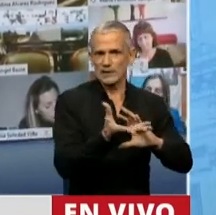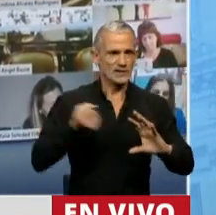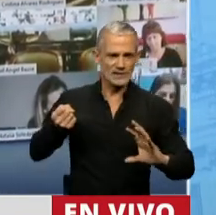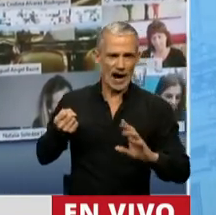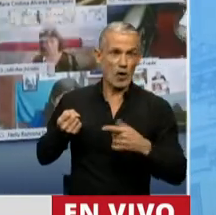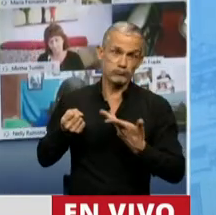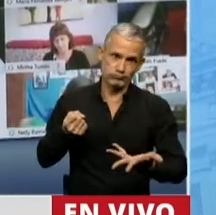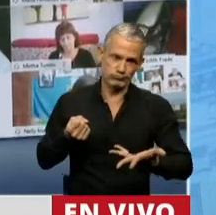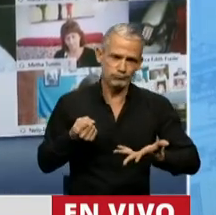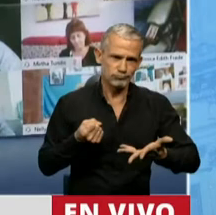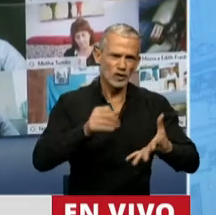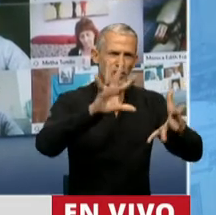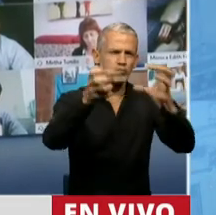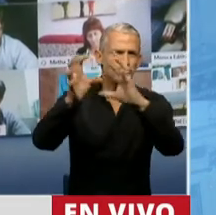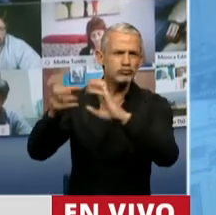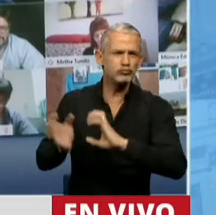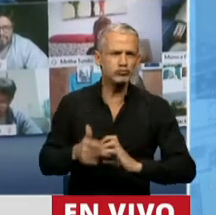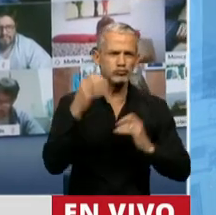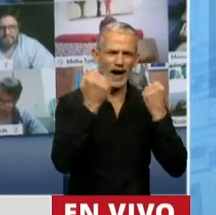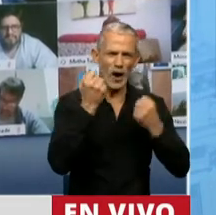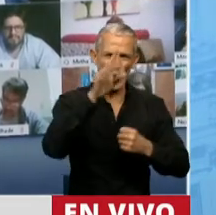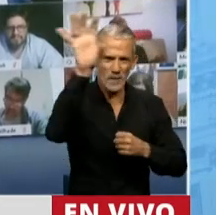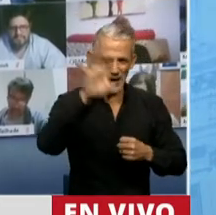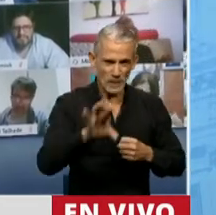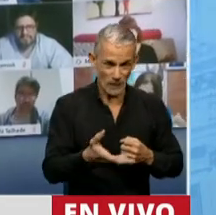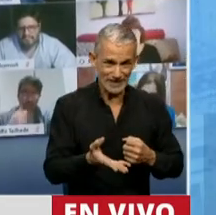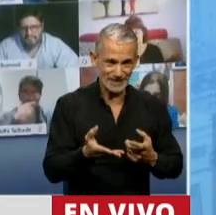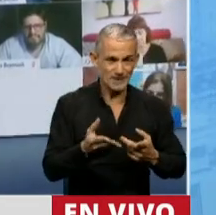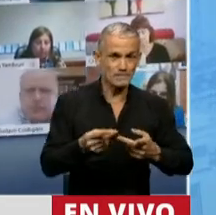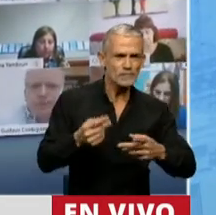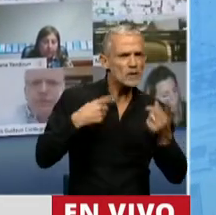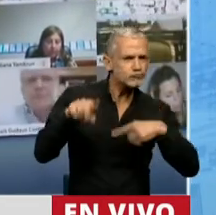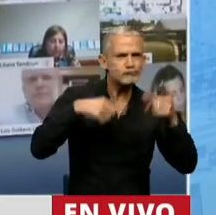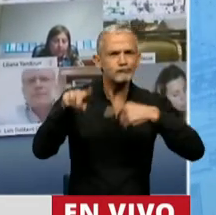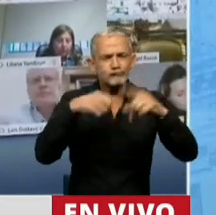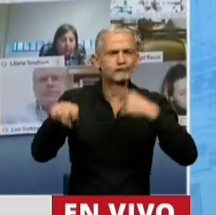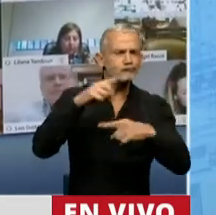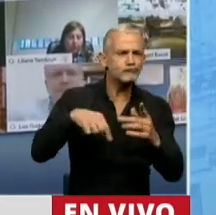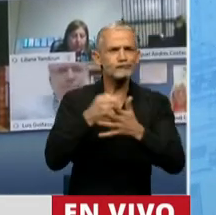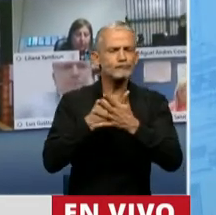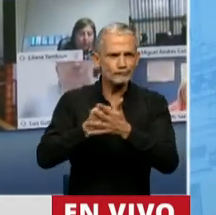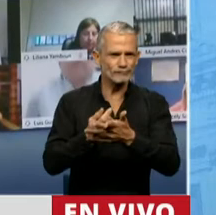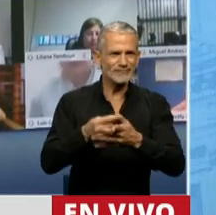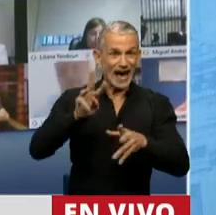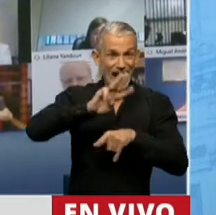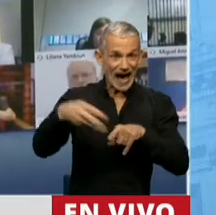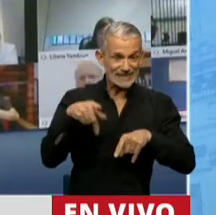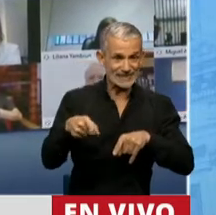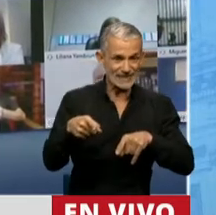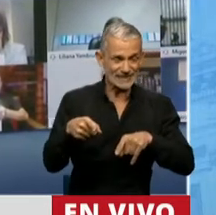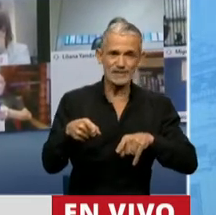grave perjuicio financiero. A partir de las gestiones que se hicieron, ANSES